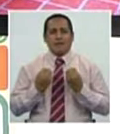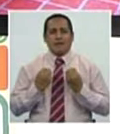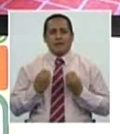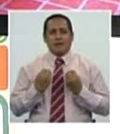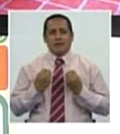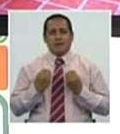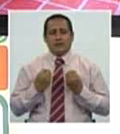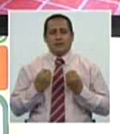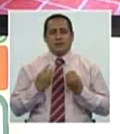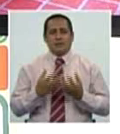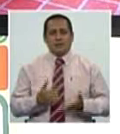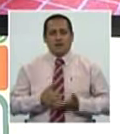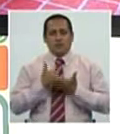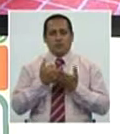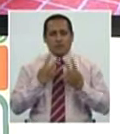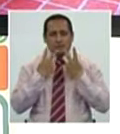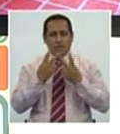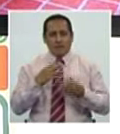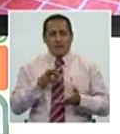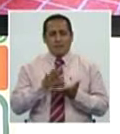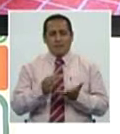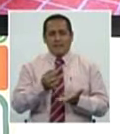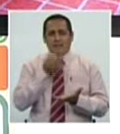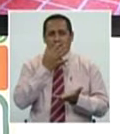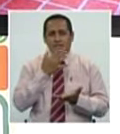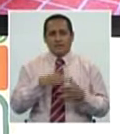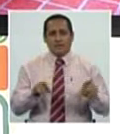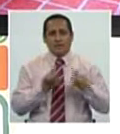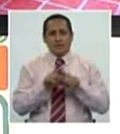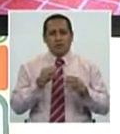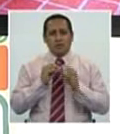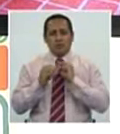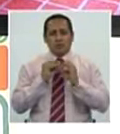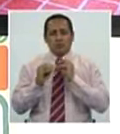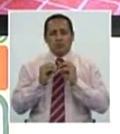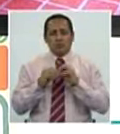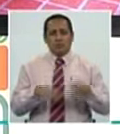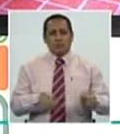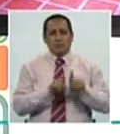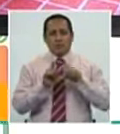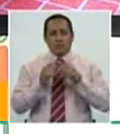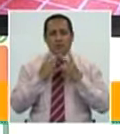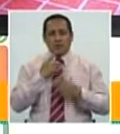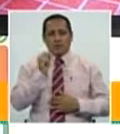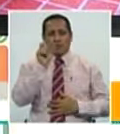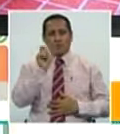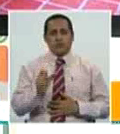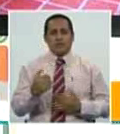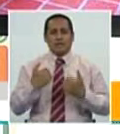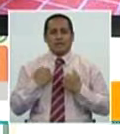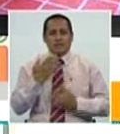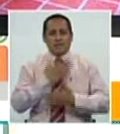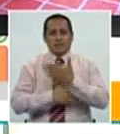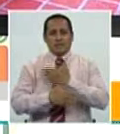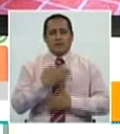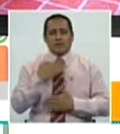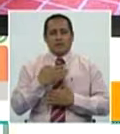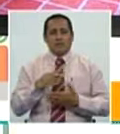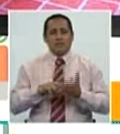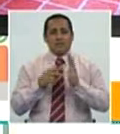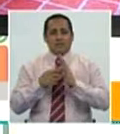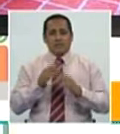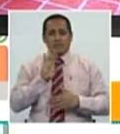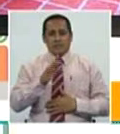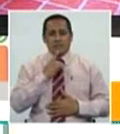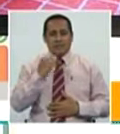que le faciliten la medicina, los medicamentos, la habilitación y rehabilitación de la persona que tiene la discapacidad.